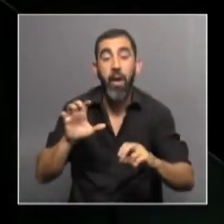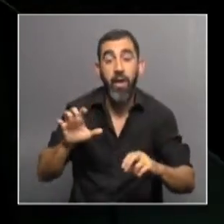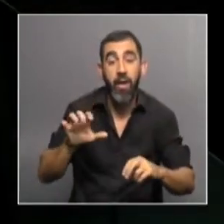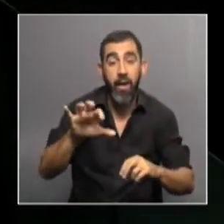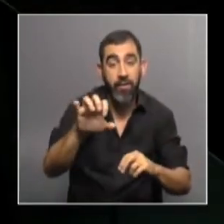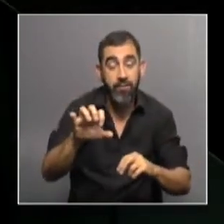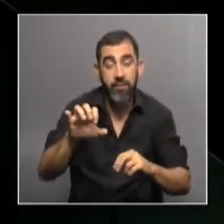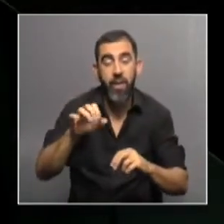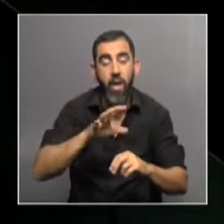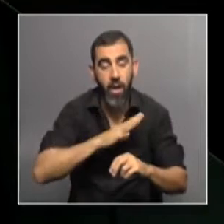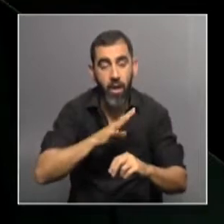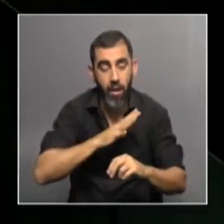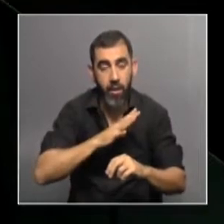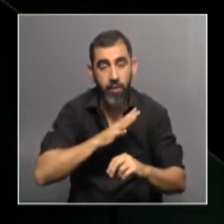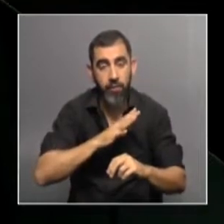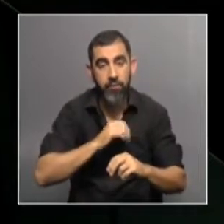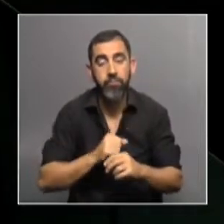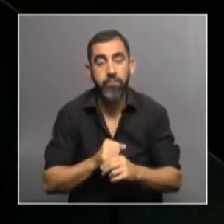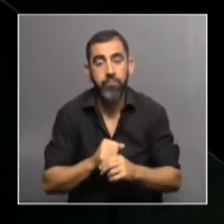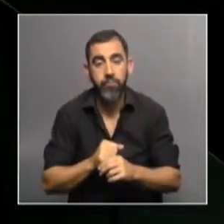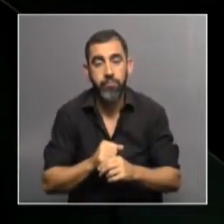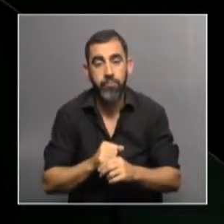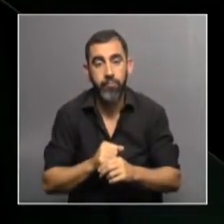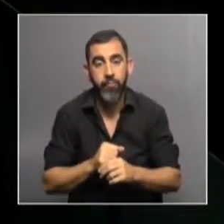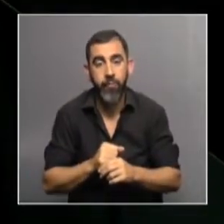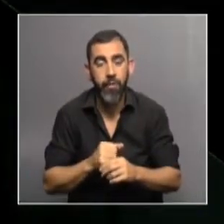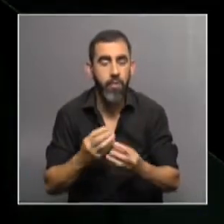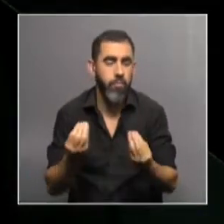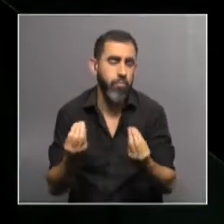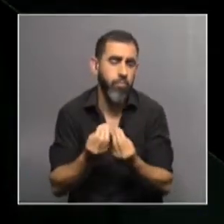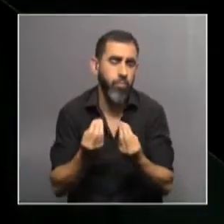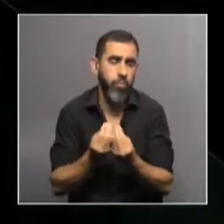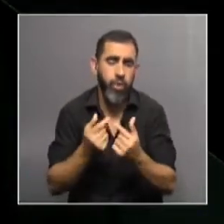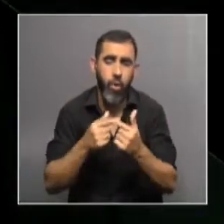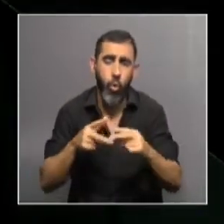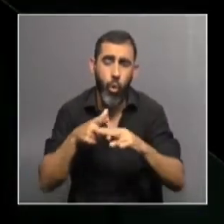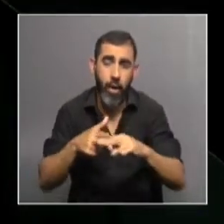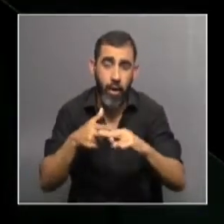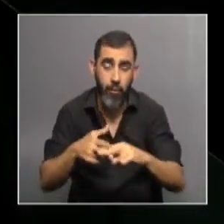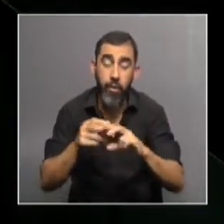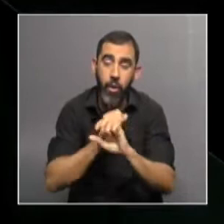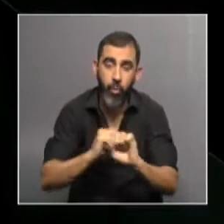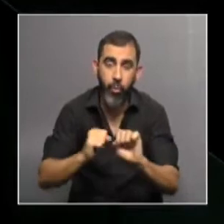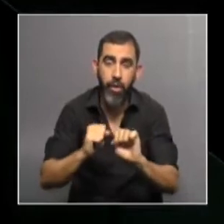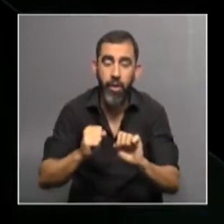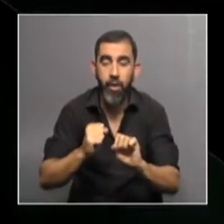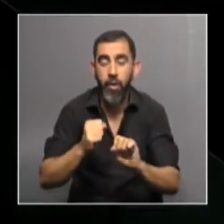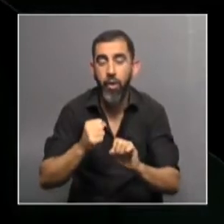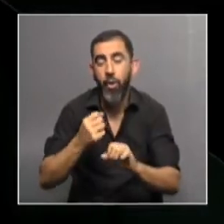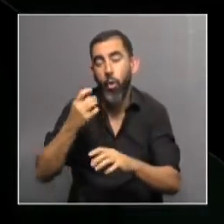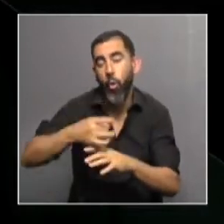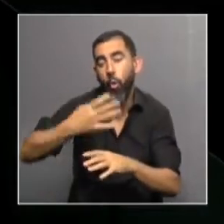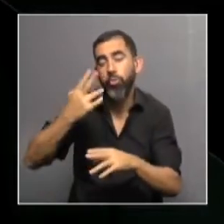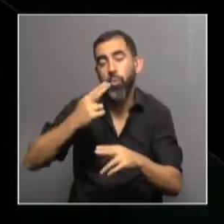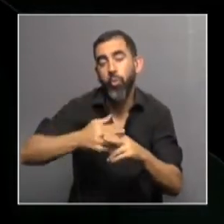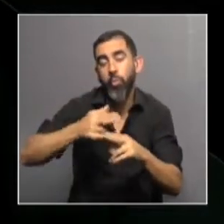se están dando a ver una aproximación enorme a herramientas que ya permiten usar un concepto que se conoce como